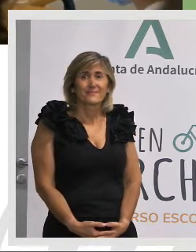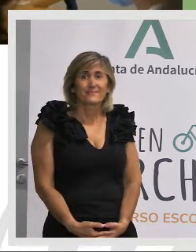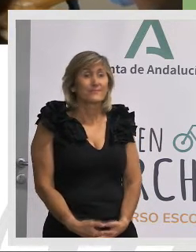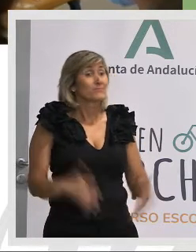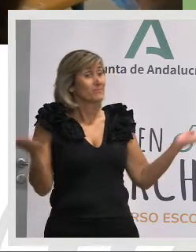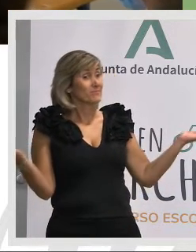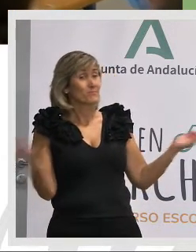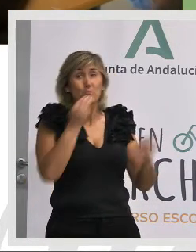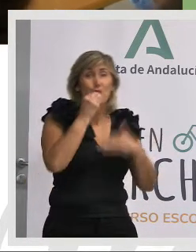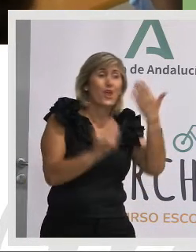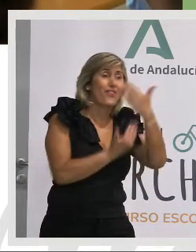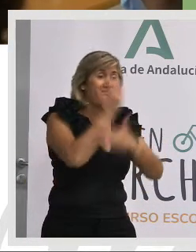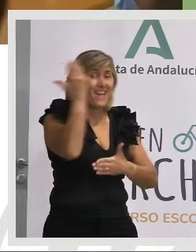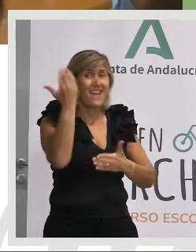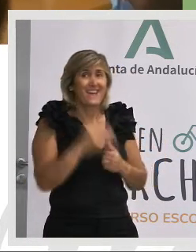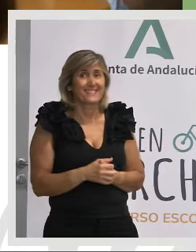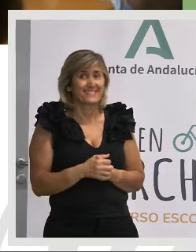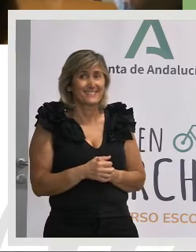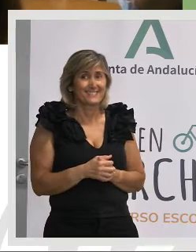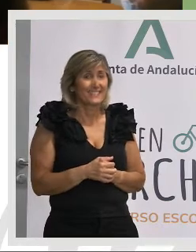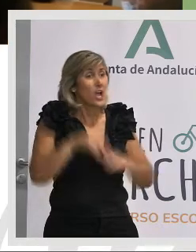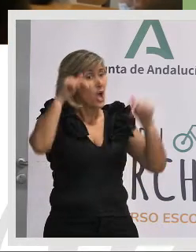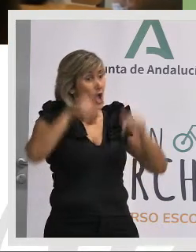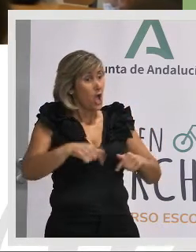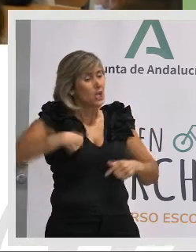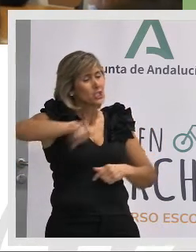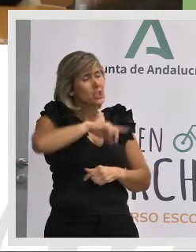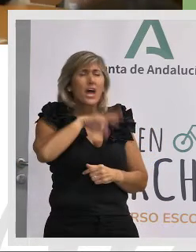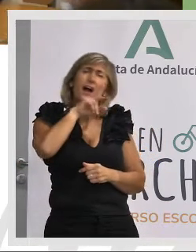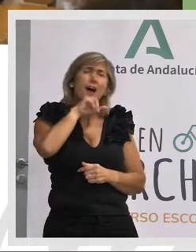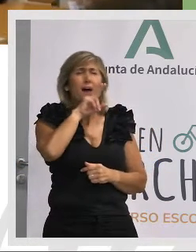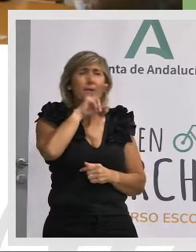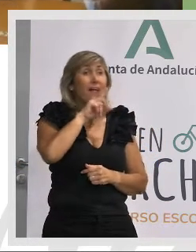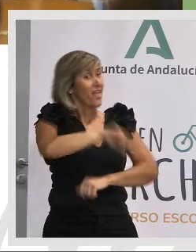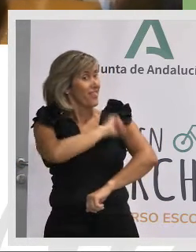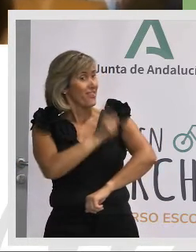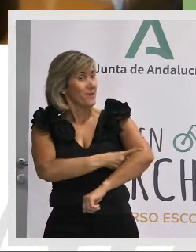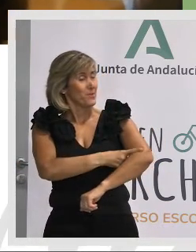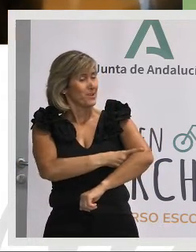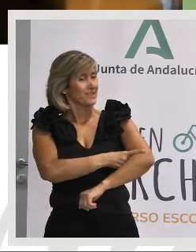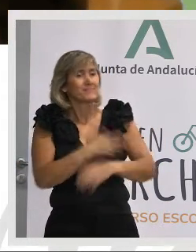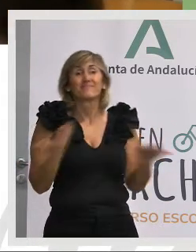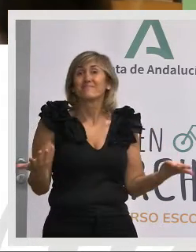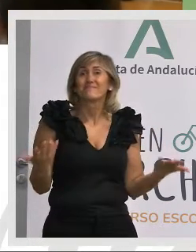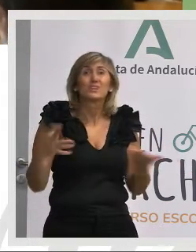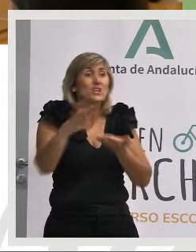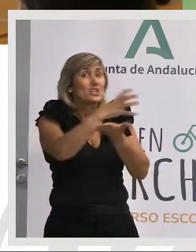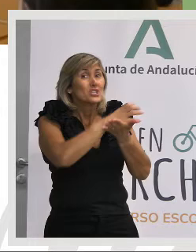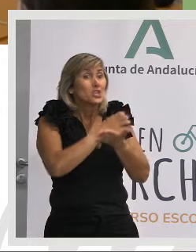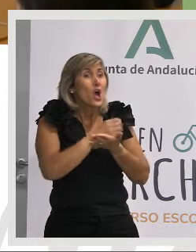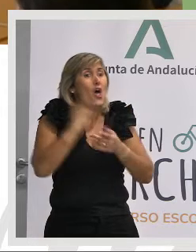¡Buenos días! ¡Buenos días! Muy bien, pues hoy vamos a hablar del deporte y cuáles son los beneficios que